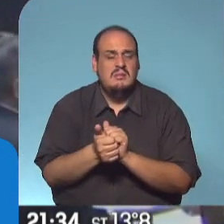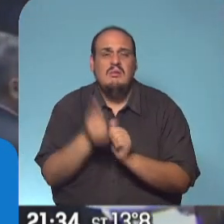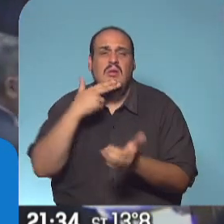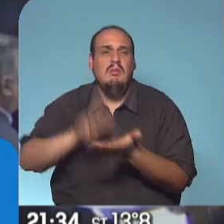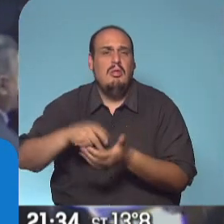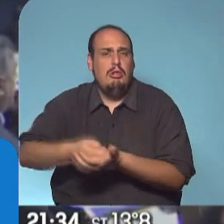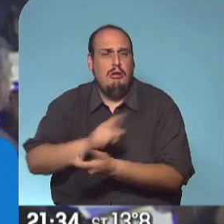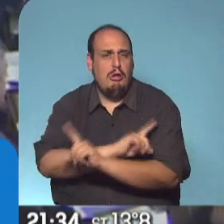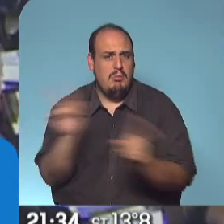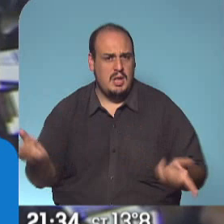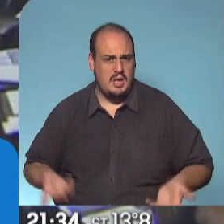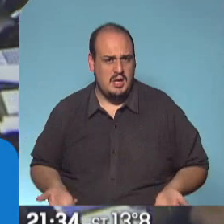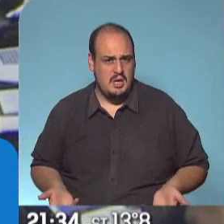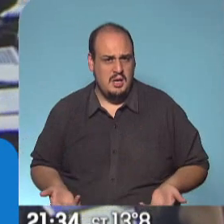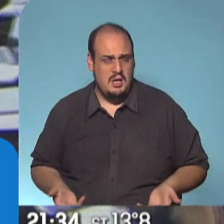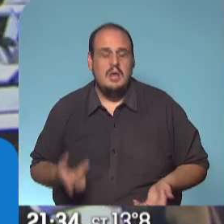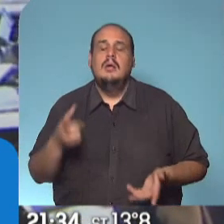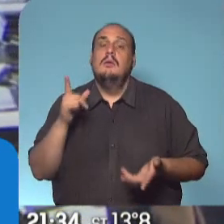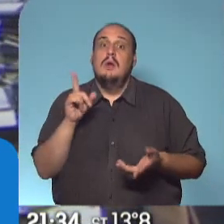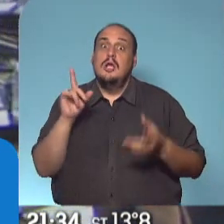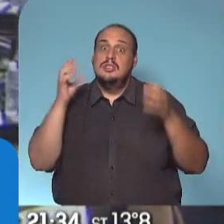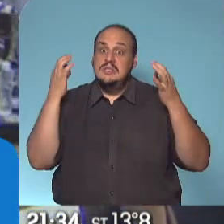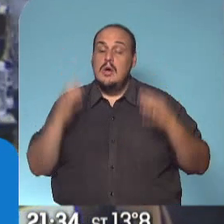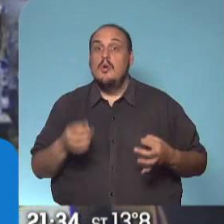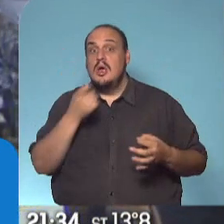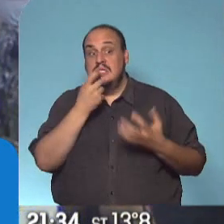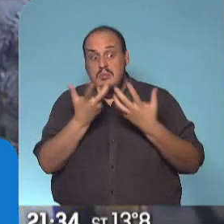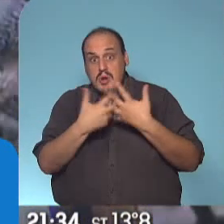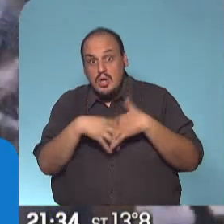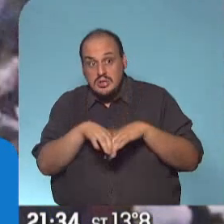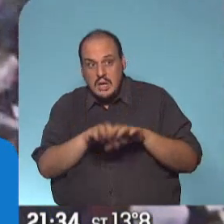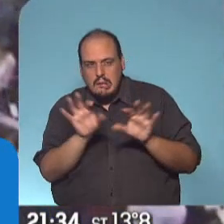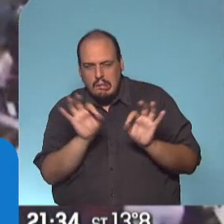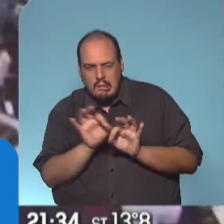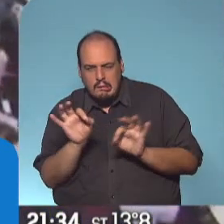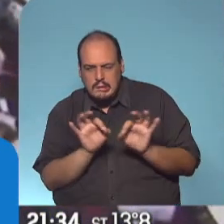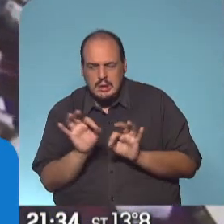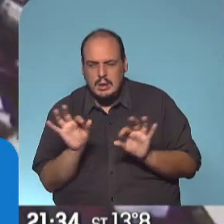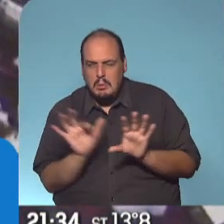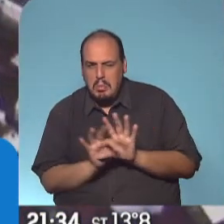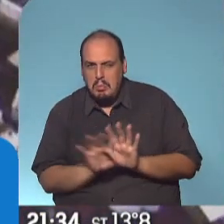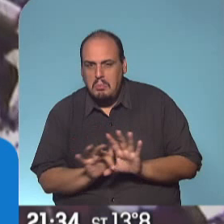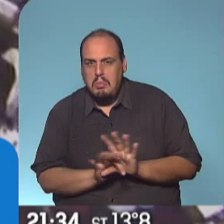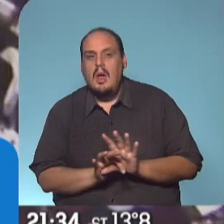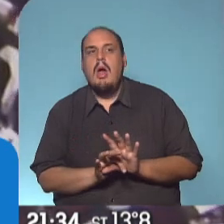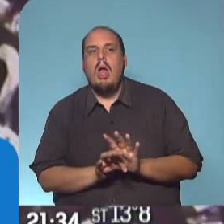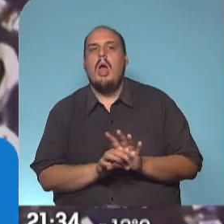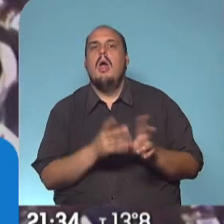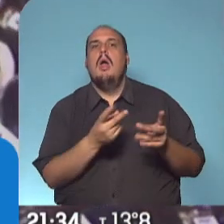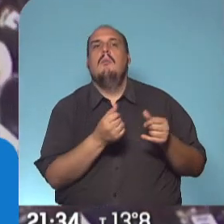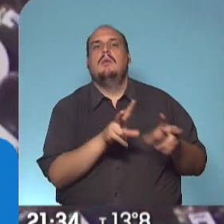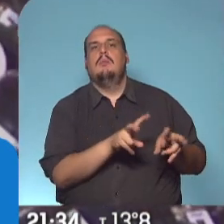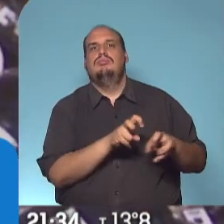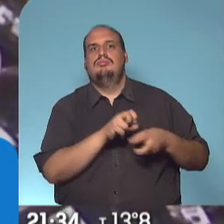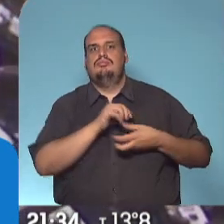fuera de este tributo. Muy bien. Pero seguramente si lo logramos apuntar bien, vamos a generar una masa de recursos